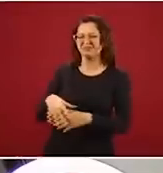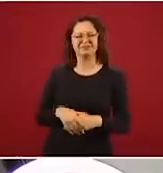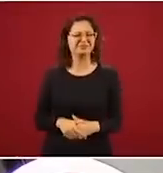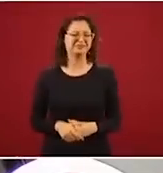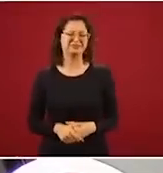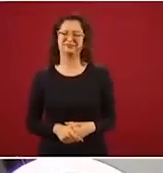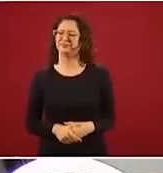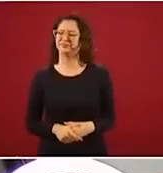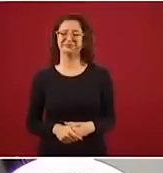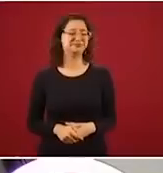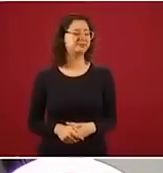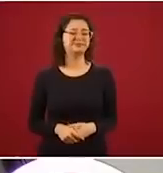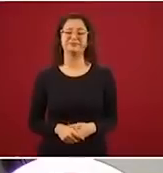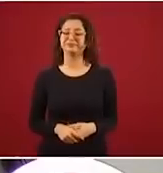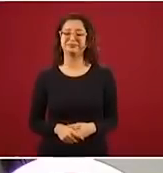cada vez